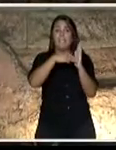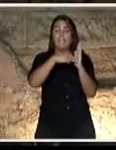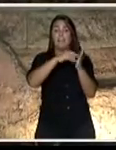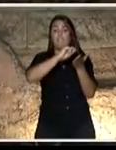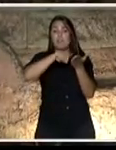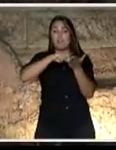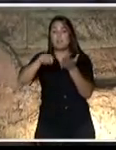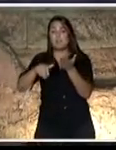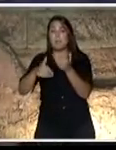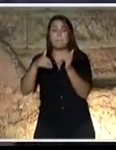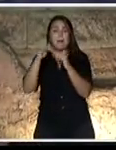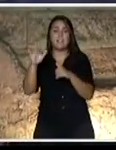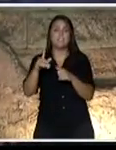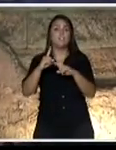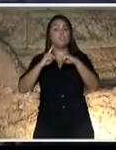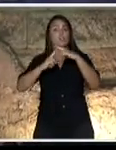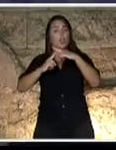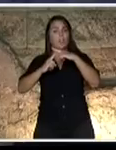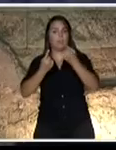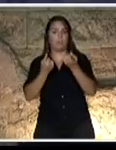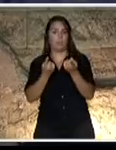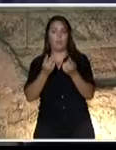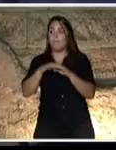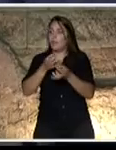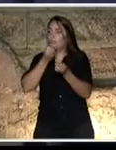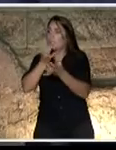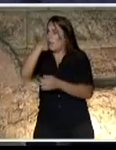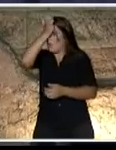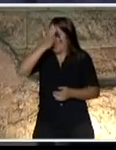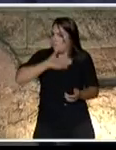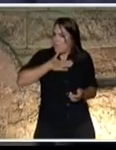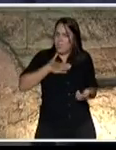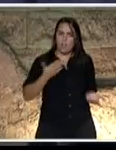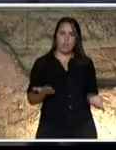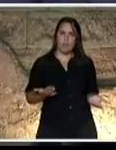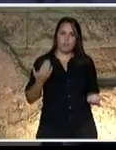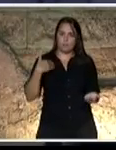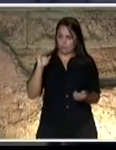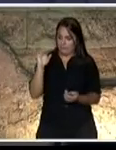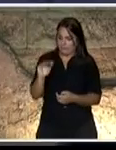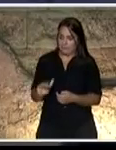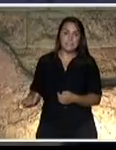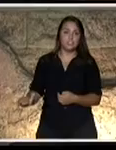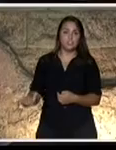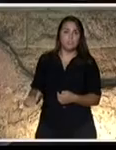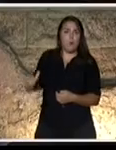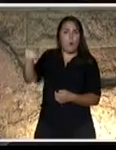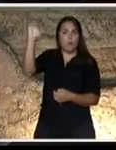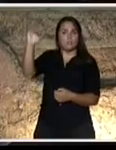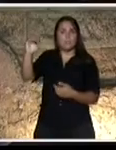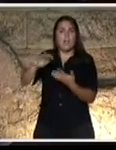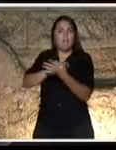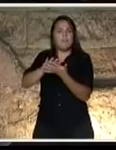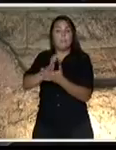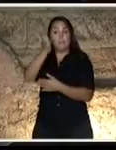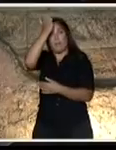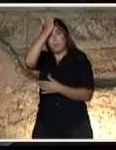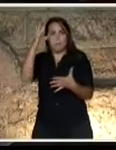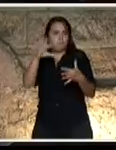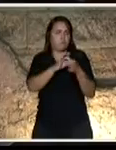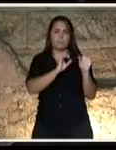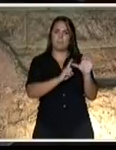Toledo. Guadalupe es nuestra, desde niños. Hablar de Guadalupe es hablar de Extremadura. Pero viniendo